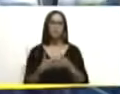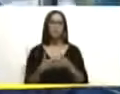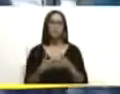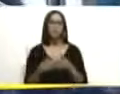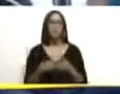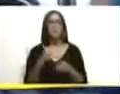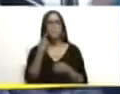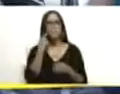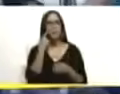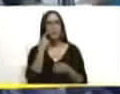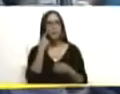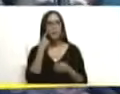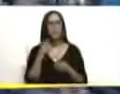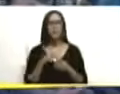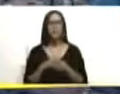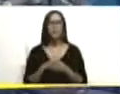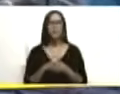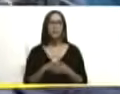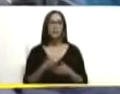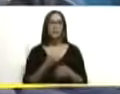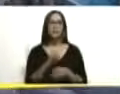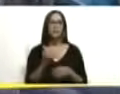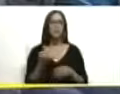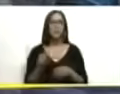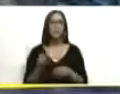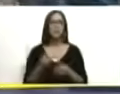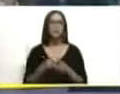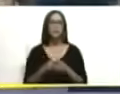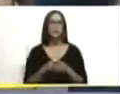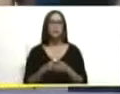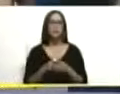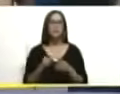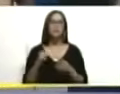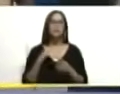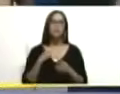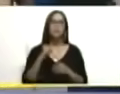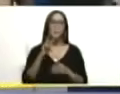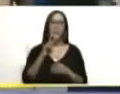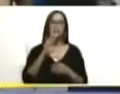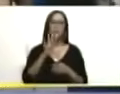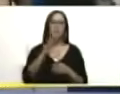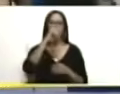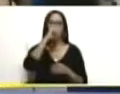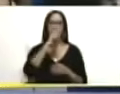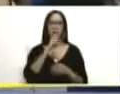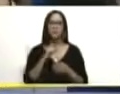para ver en números qué son 25 años